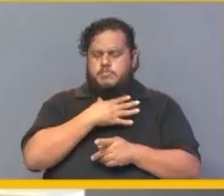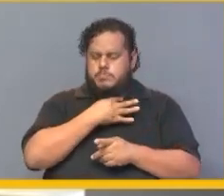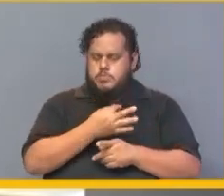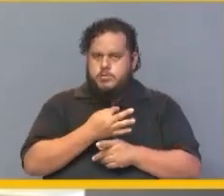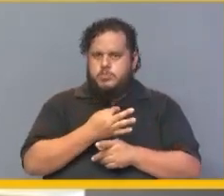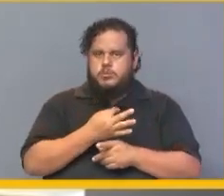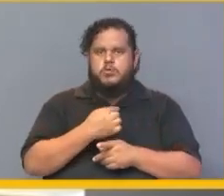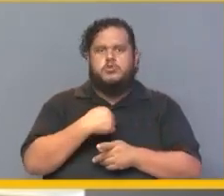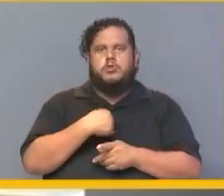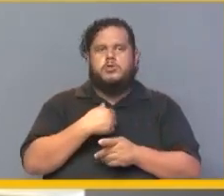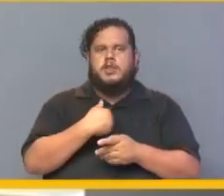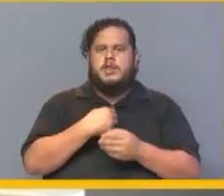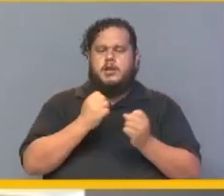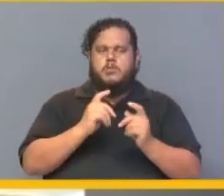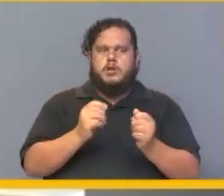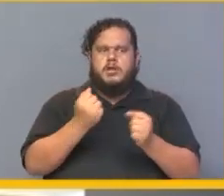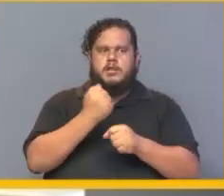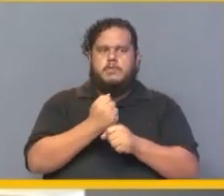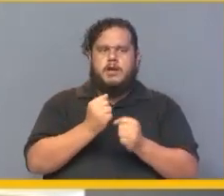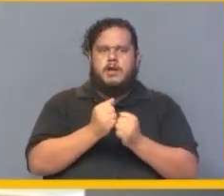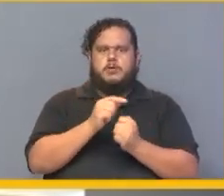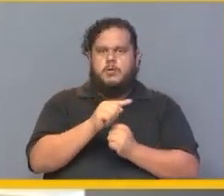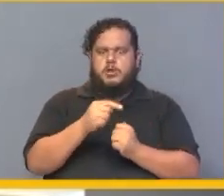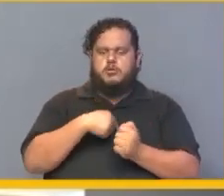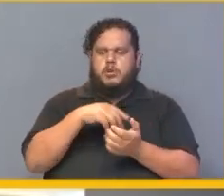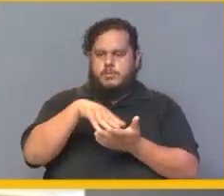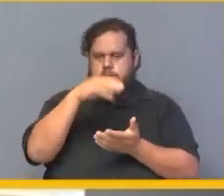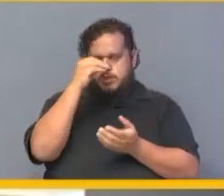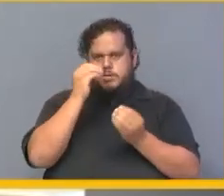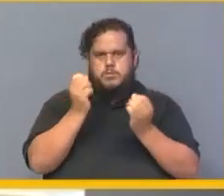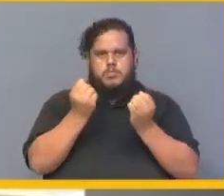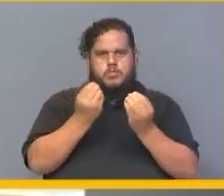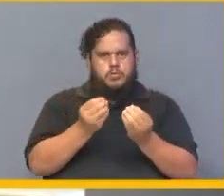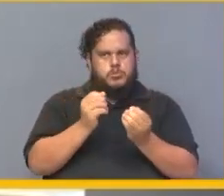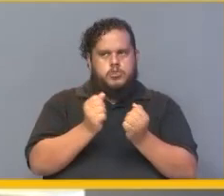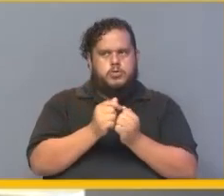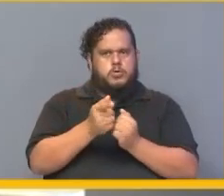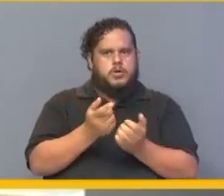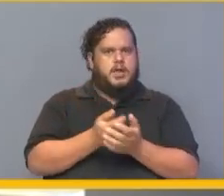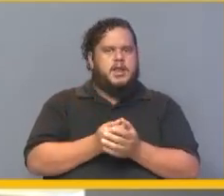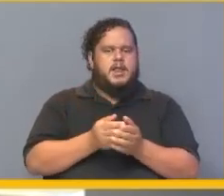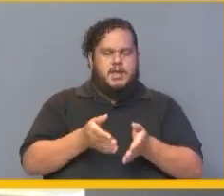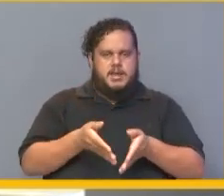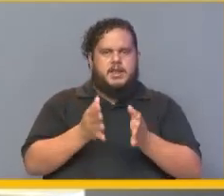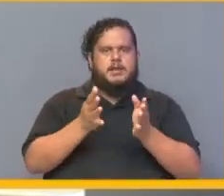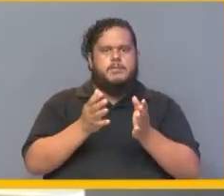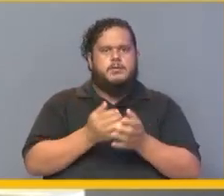haber tenido la oportunidad de trabajar con él, aprendí muchísimo de él, muchas cosas en el camino.